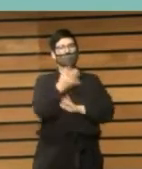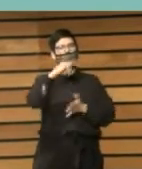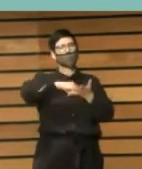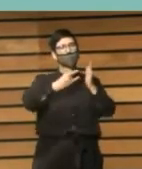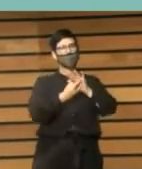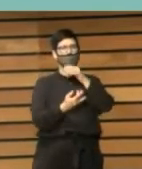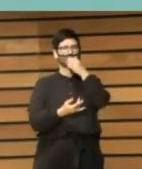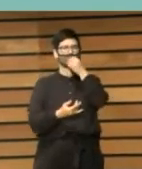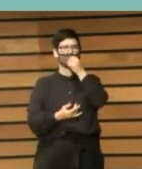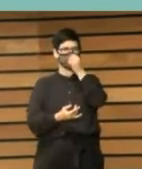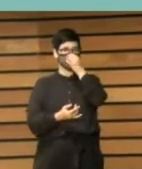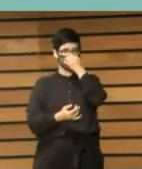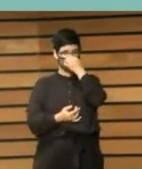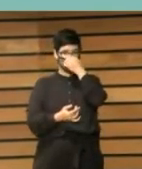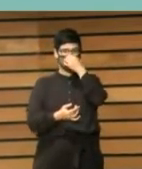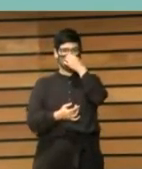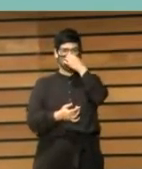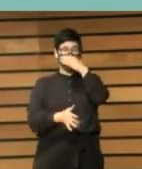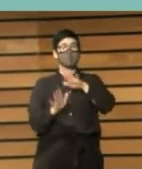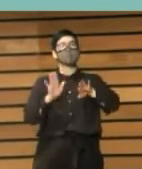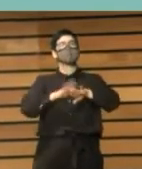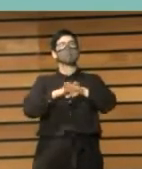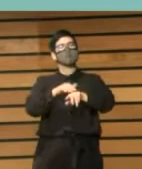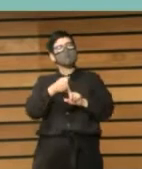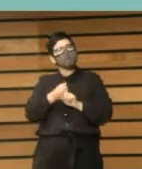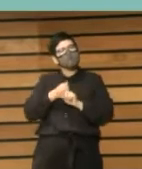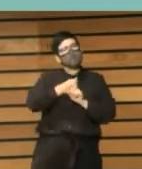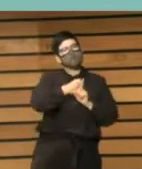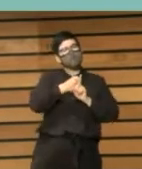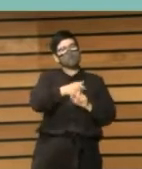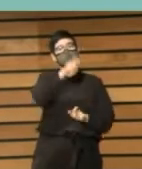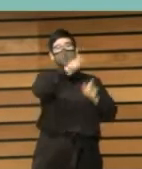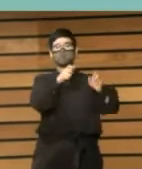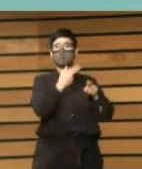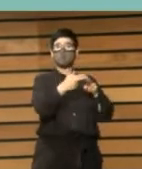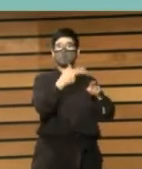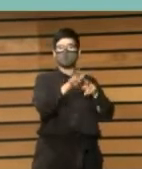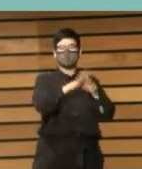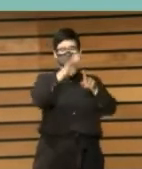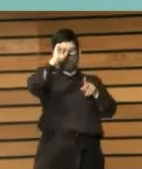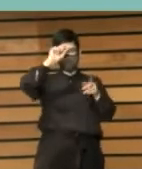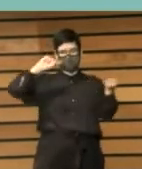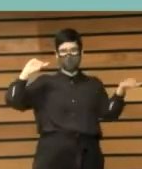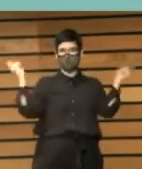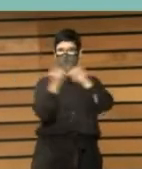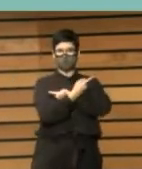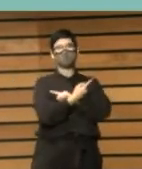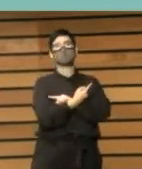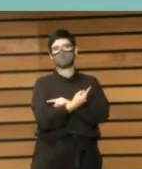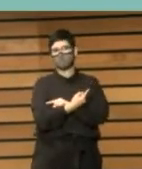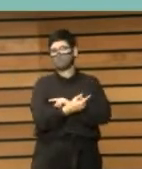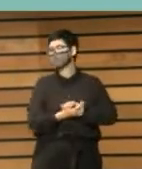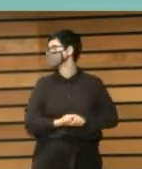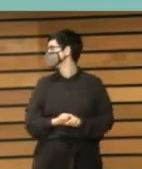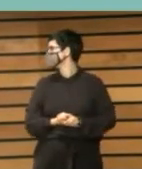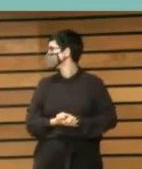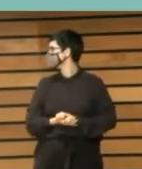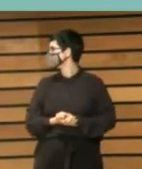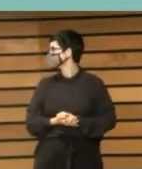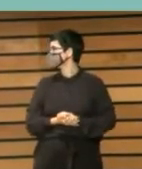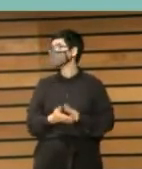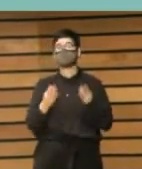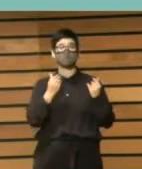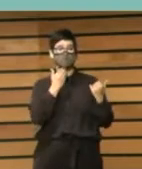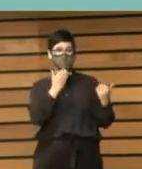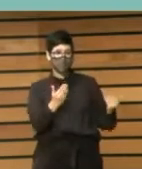a los decisores políticos a cambiar un poquito su perspectiva. Muy bien,